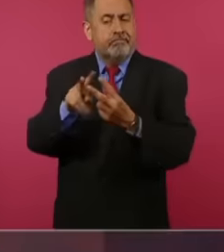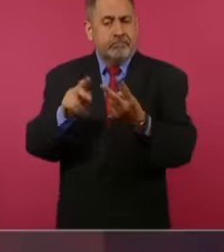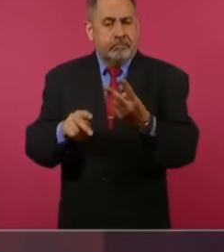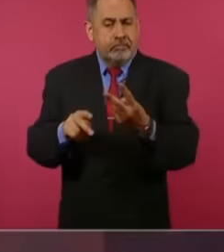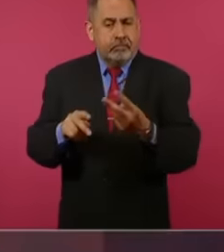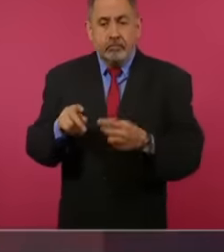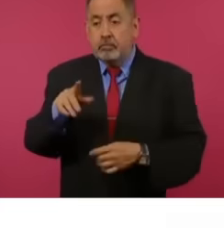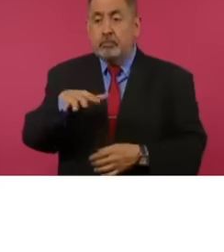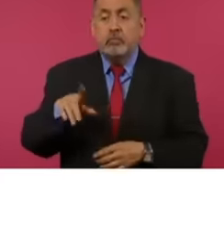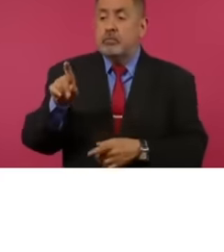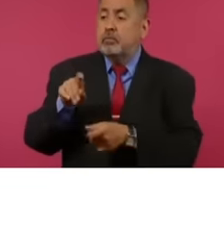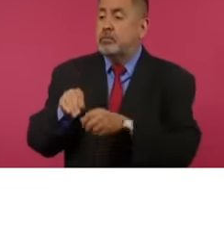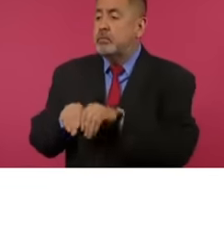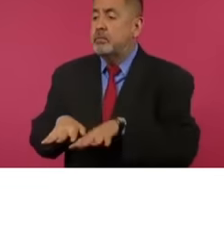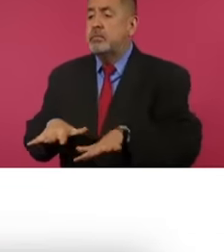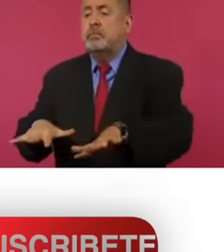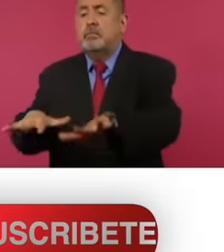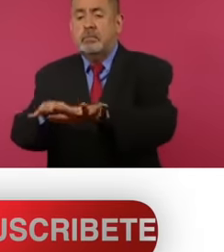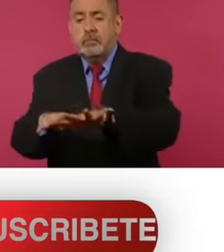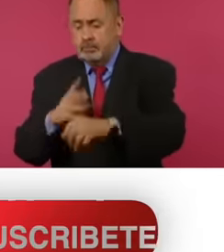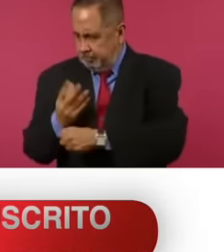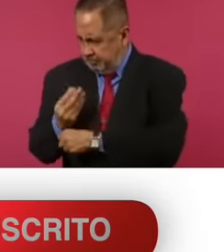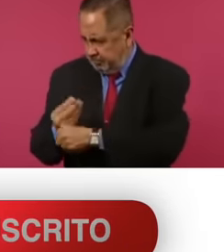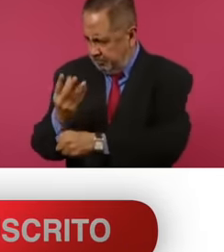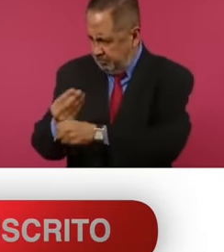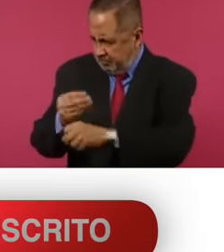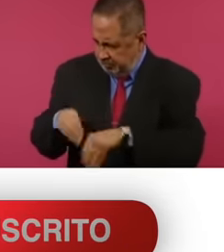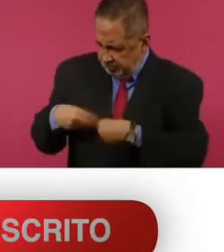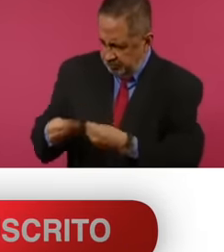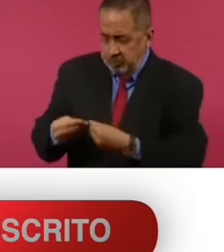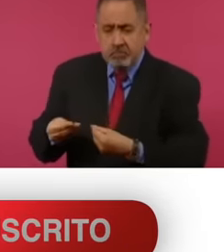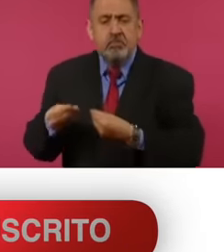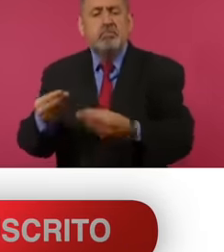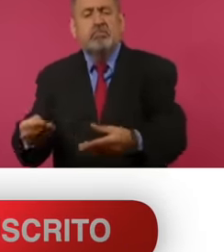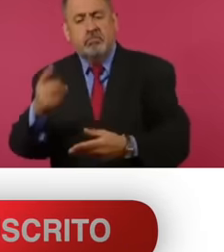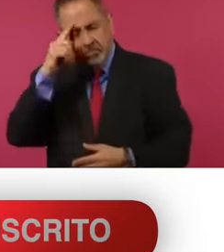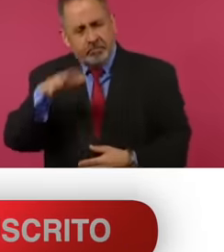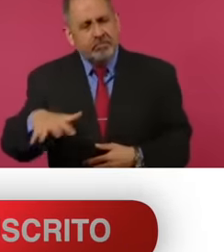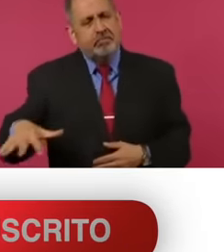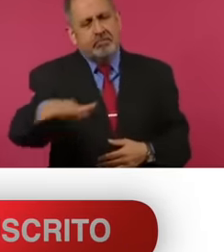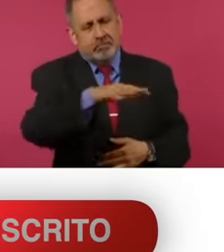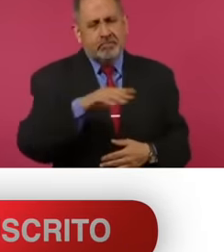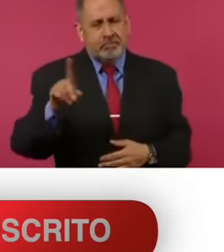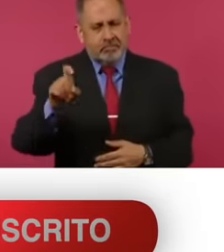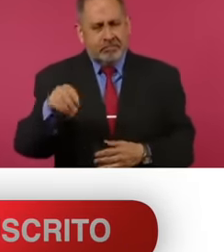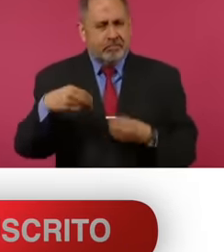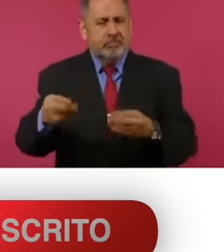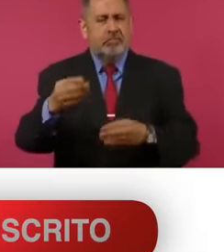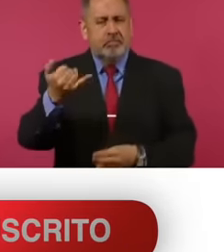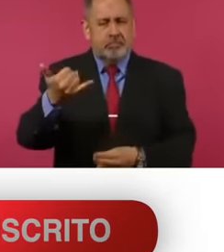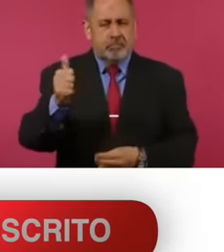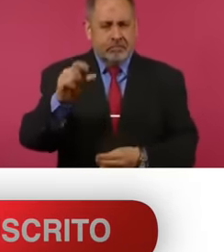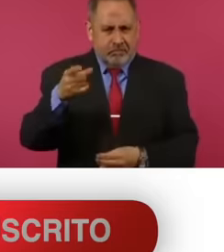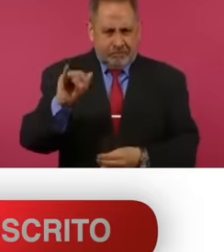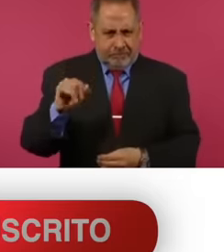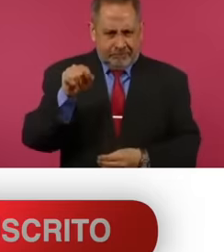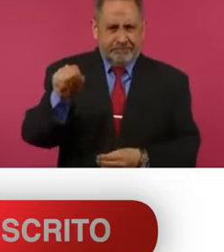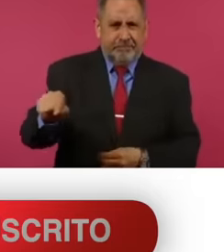un distrito de riego rehabilitado y otro distrito de riego